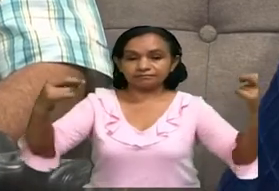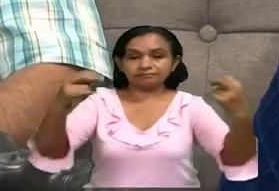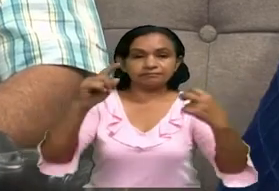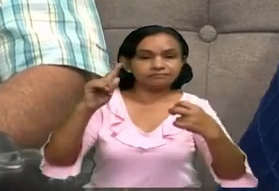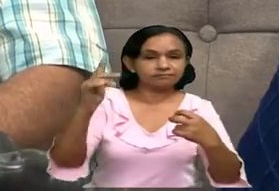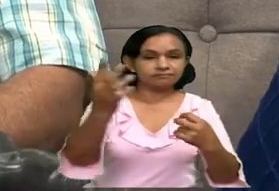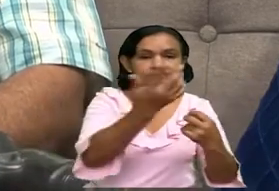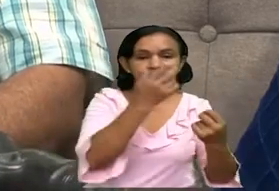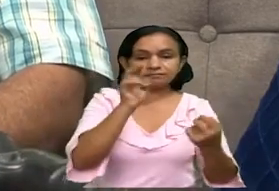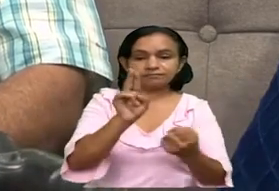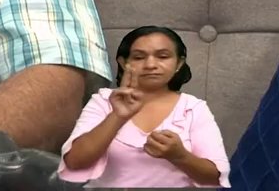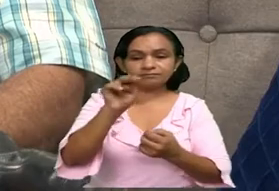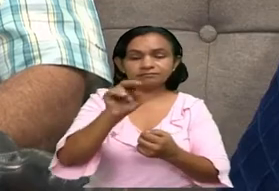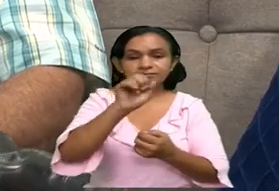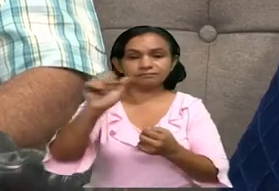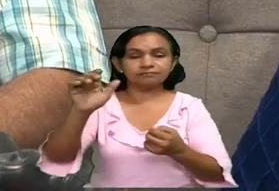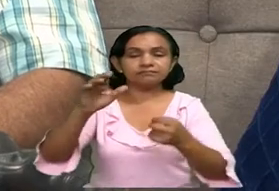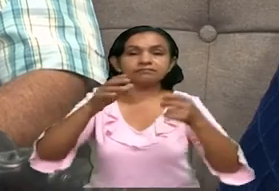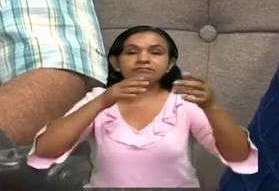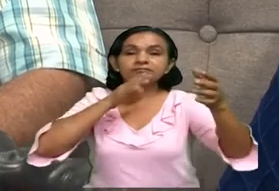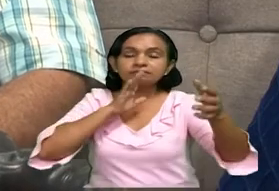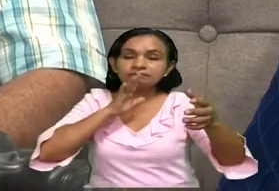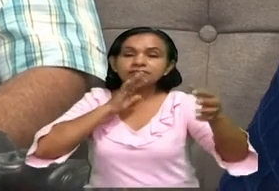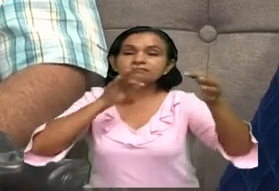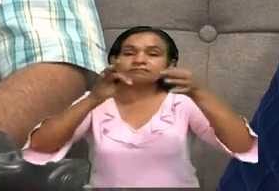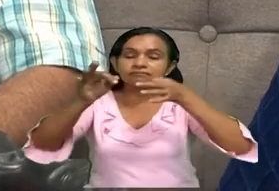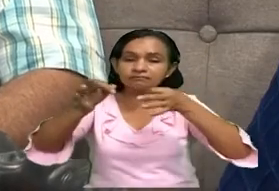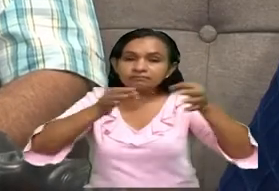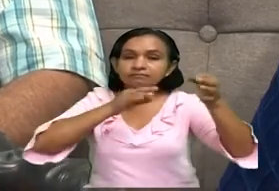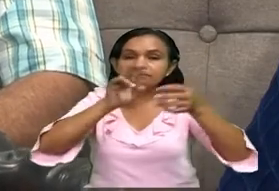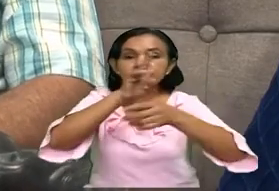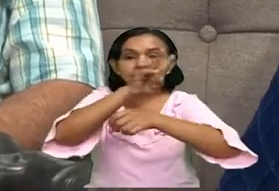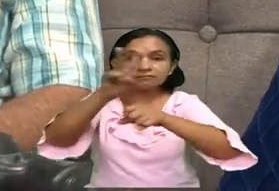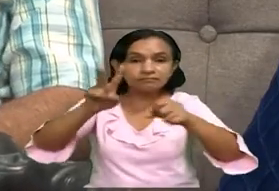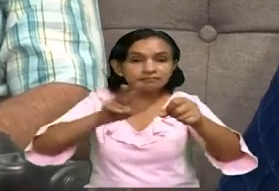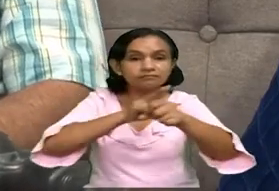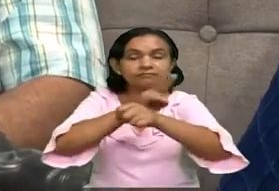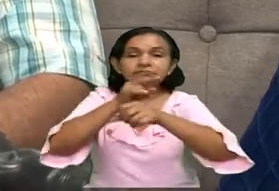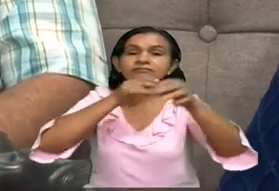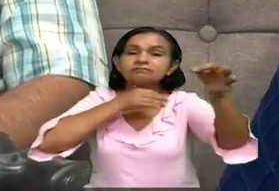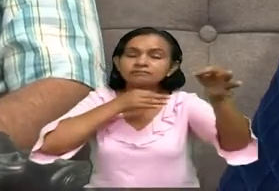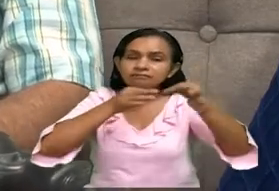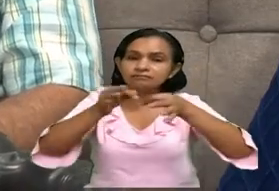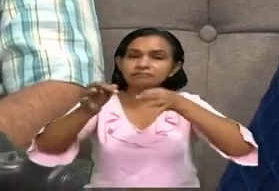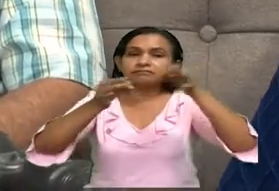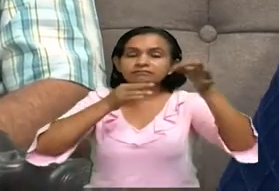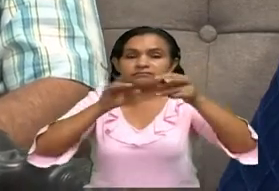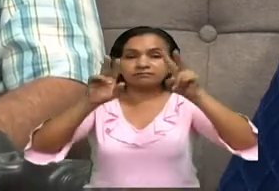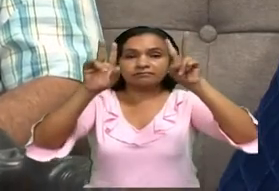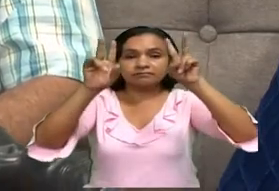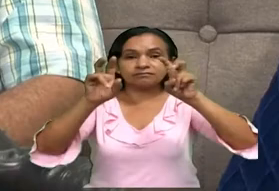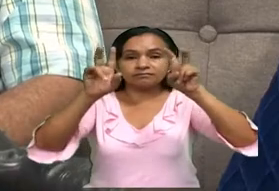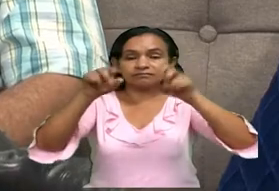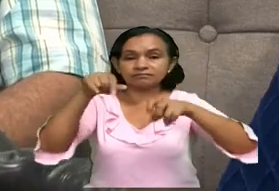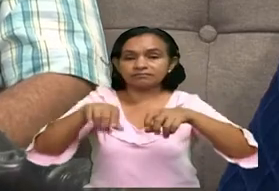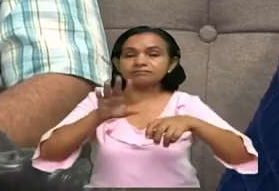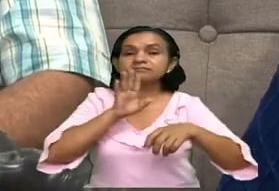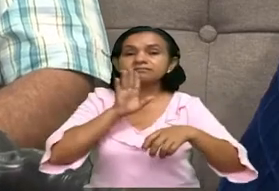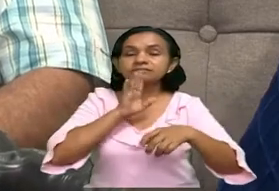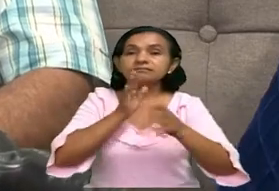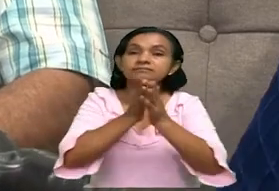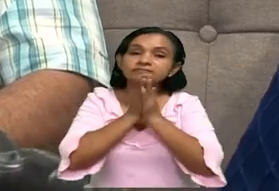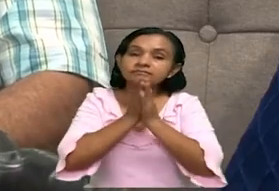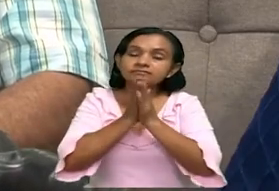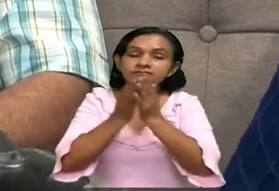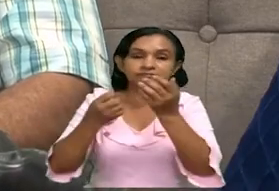UNAC fuimos y hablamos 2 horas con don Enrique. Y le planteamos precisamente estos temas que estamos hablando.